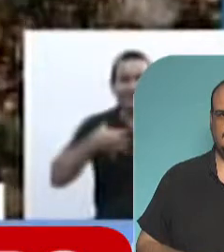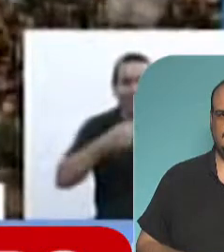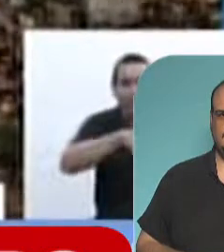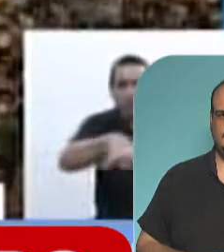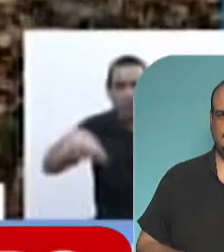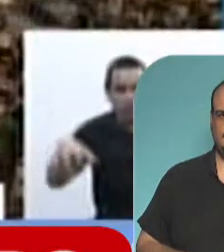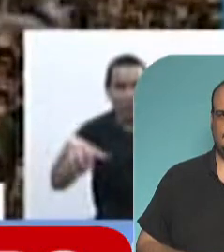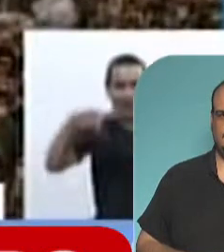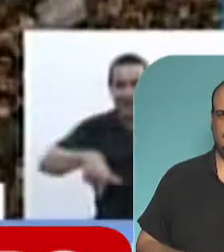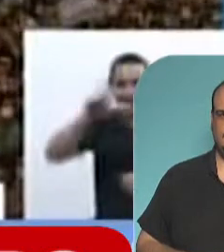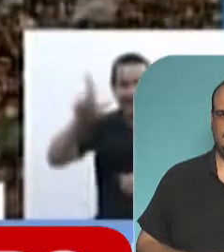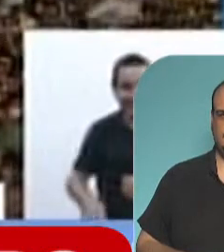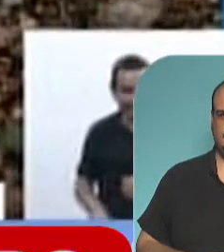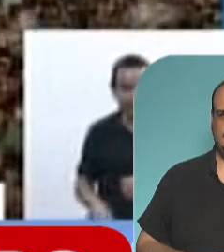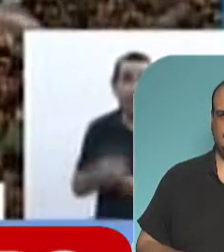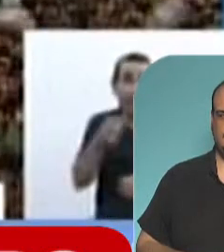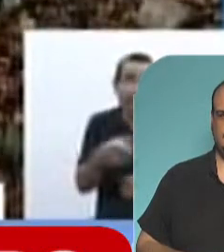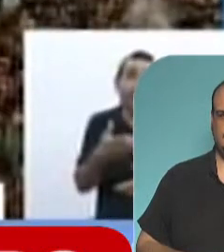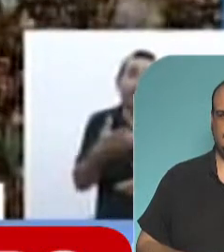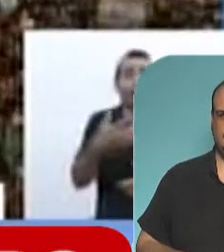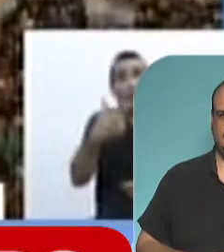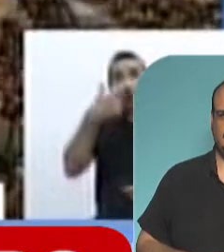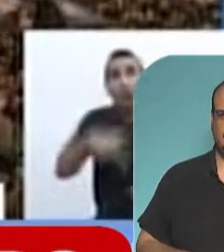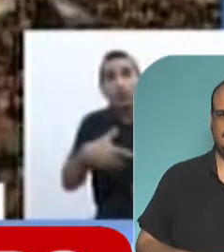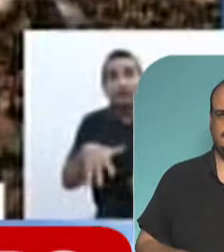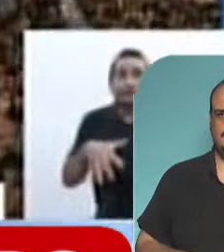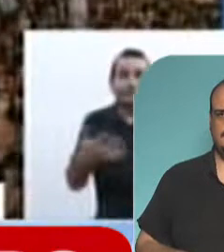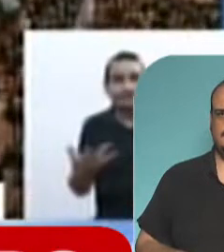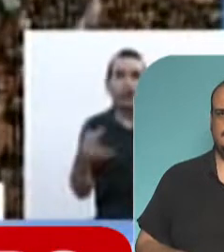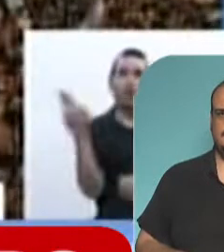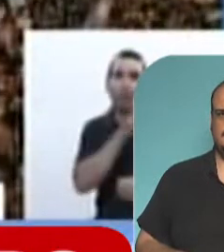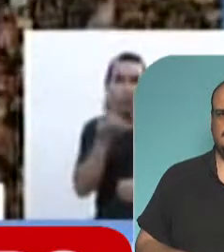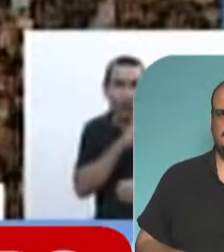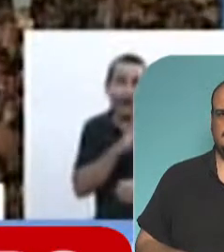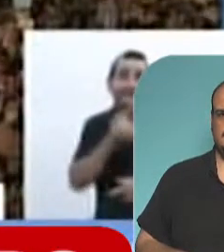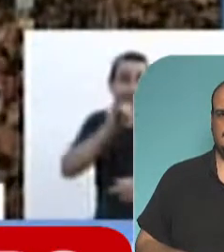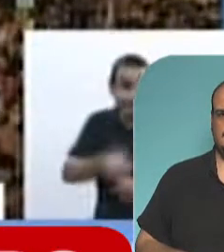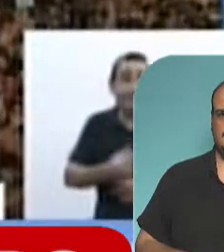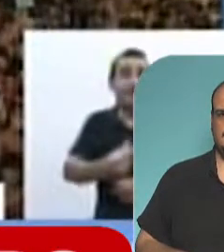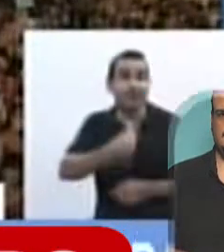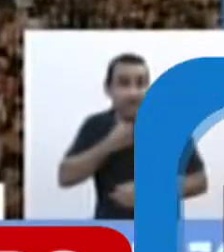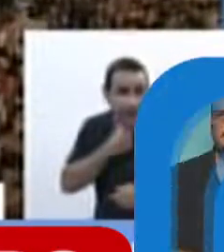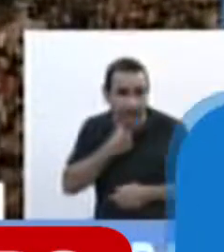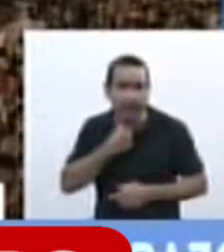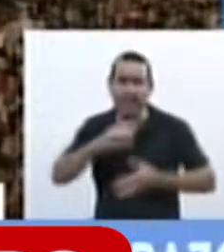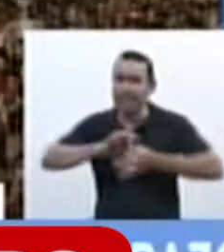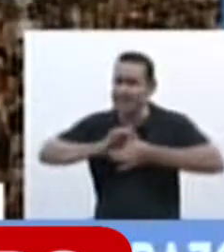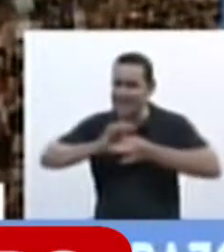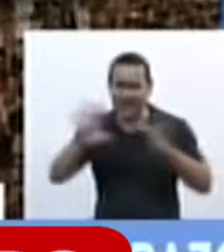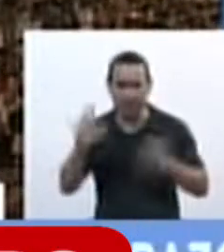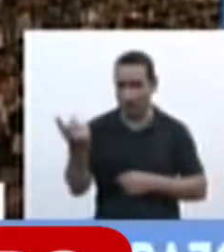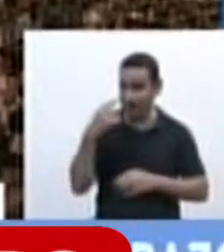cada pueblo de la Argentina, para que en última instancia aquella mujer que así lo desee, libremente y